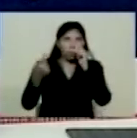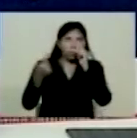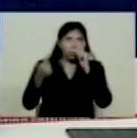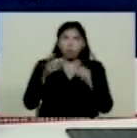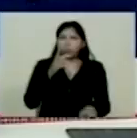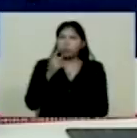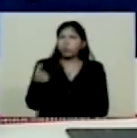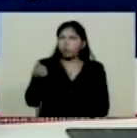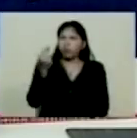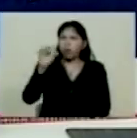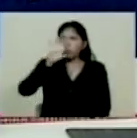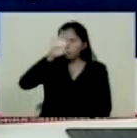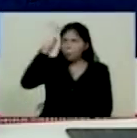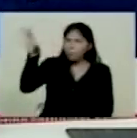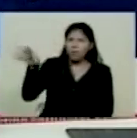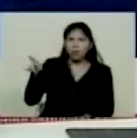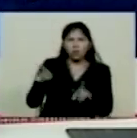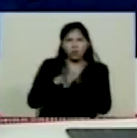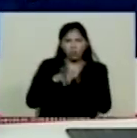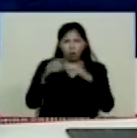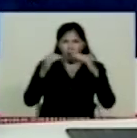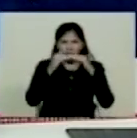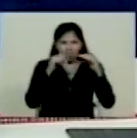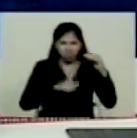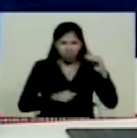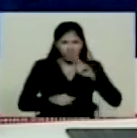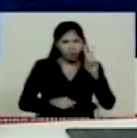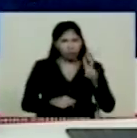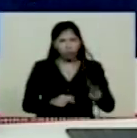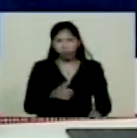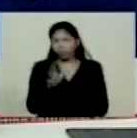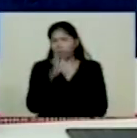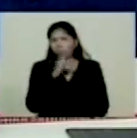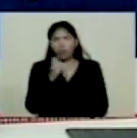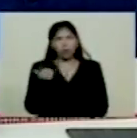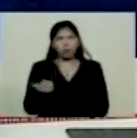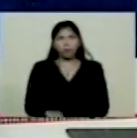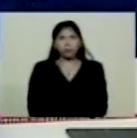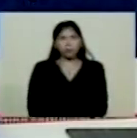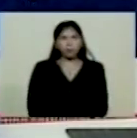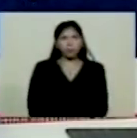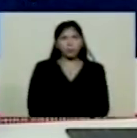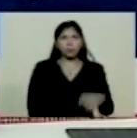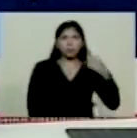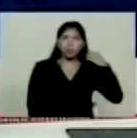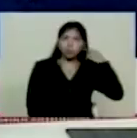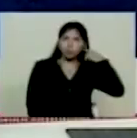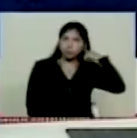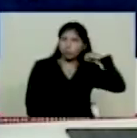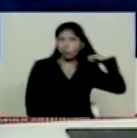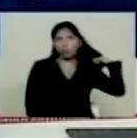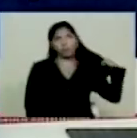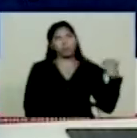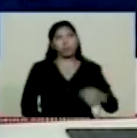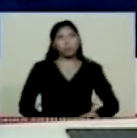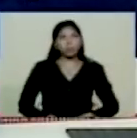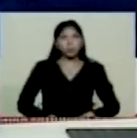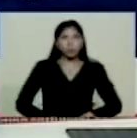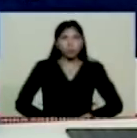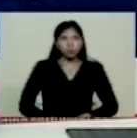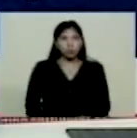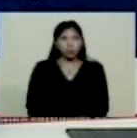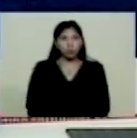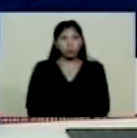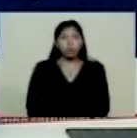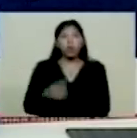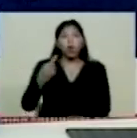entero un sistema electoral como el sistema electoral venezolano. En otros países, hermanos de nuestro